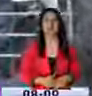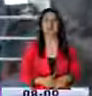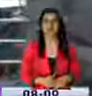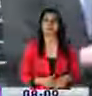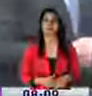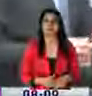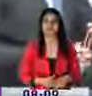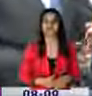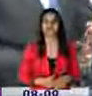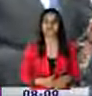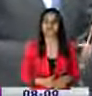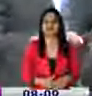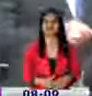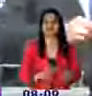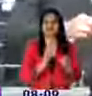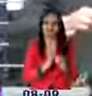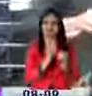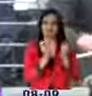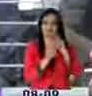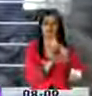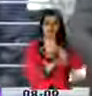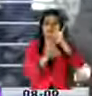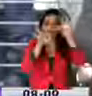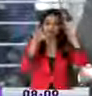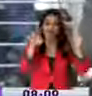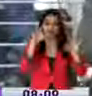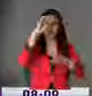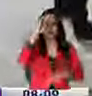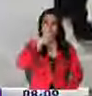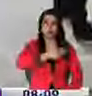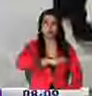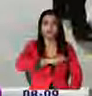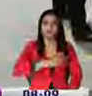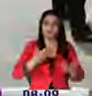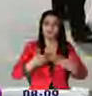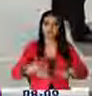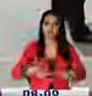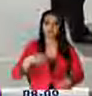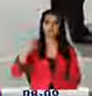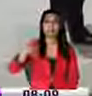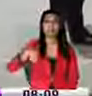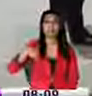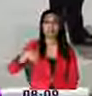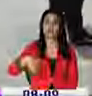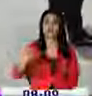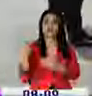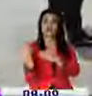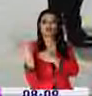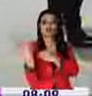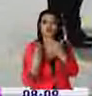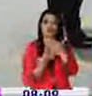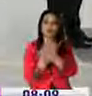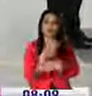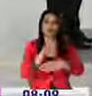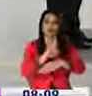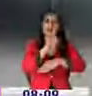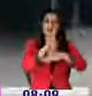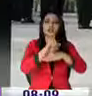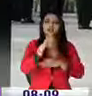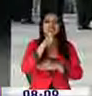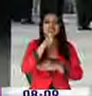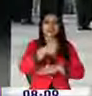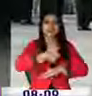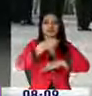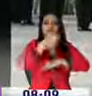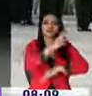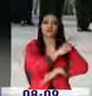Así fue como se dio el cambio de mando de la Policía Metropolitana. Este miércoles asumió la dirección de la institución el coronel de